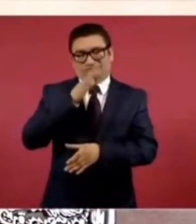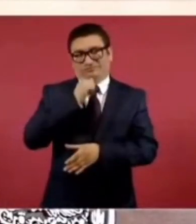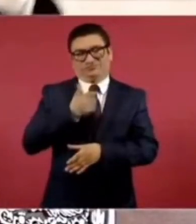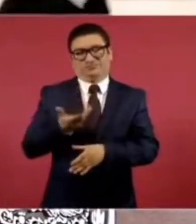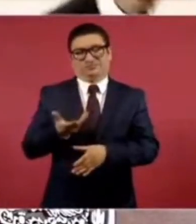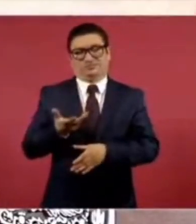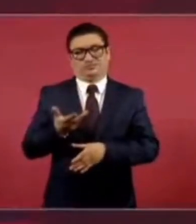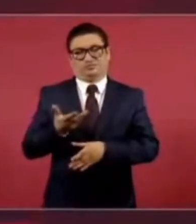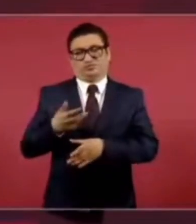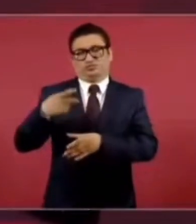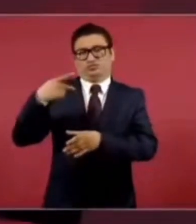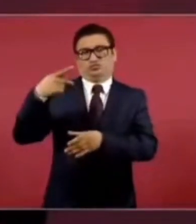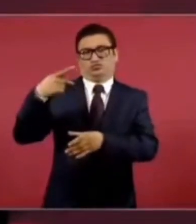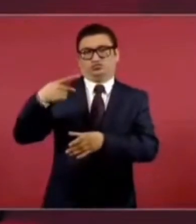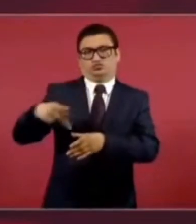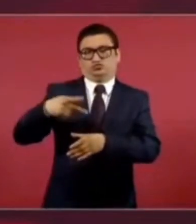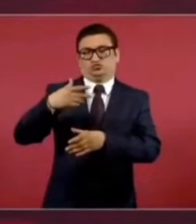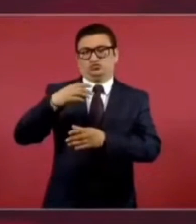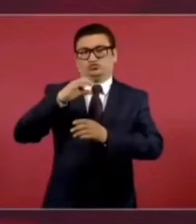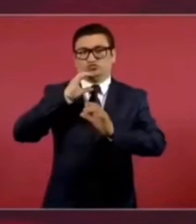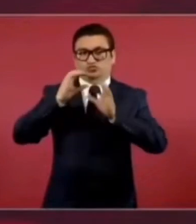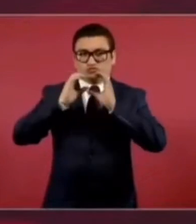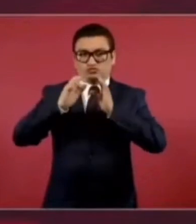con sus medios de comunicación